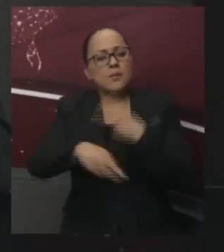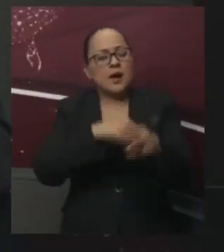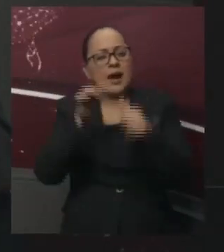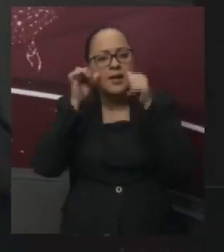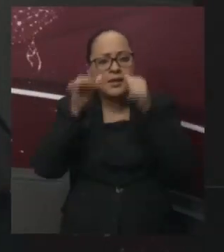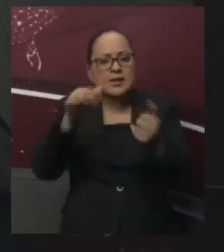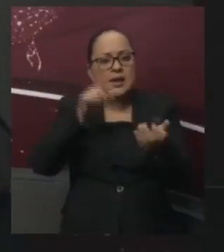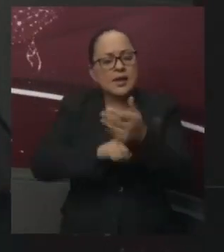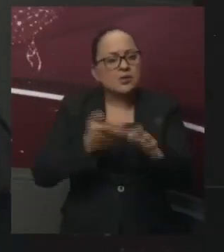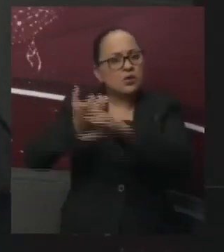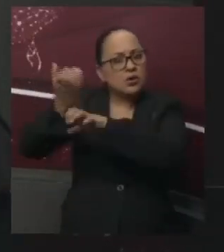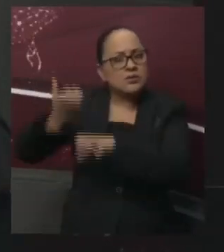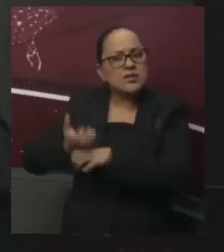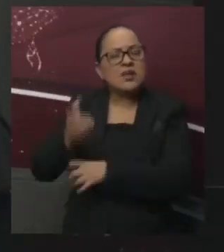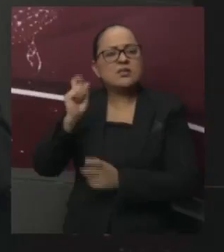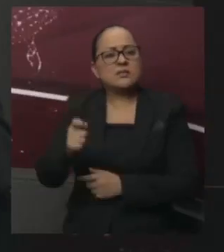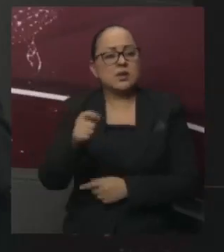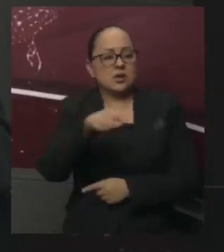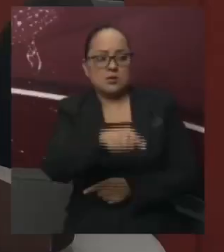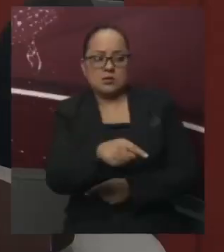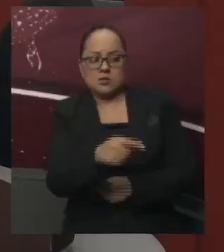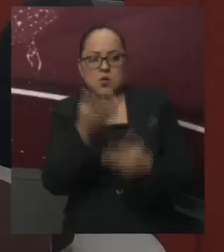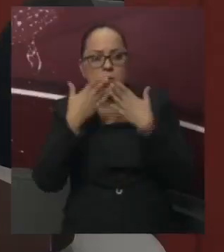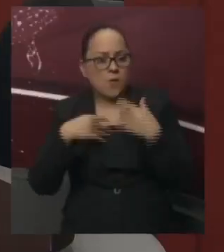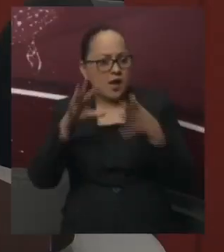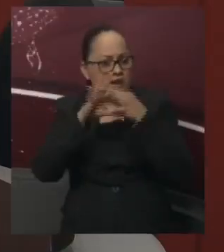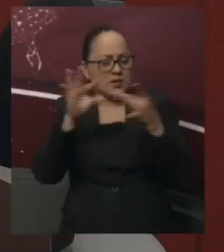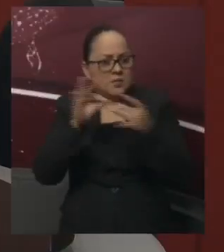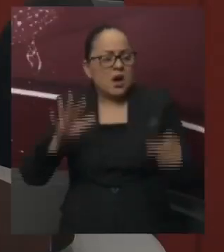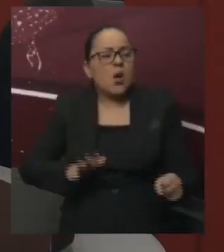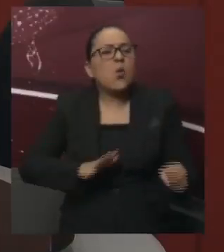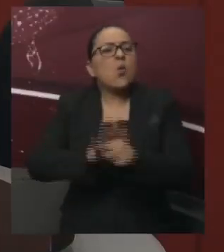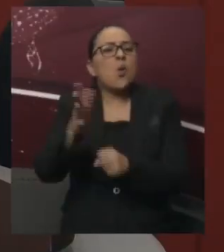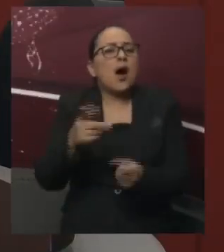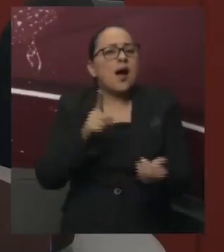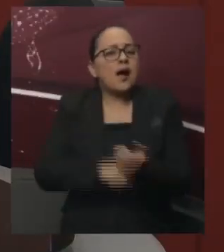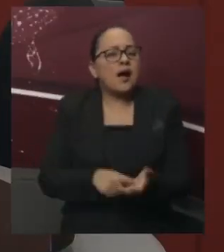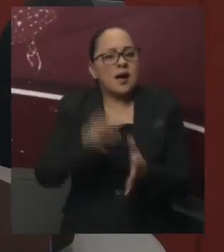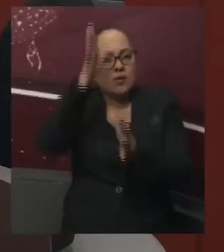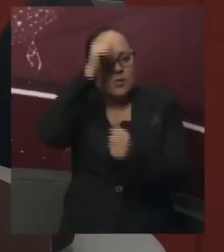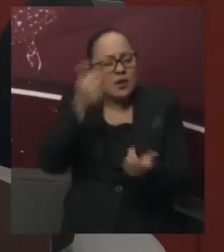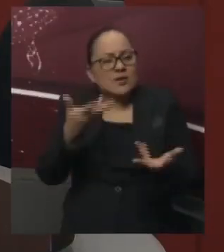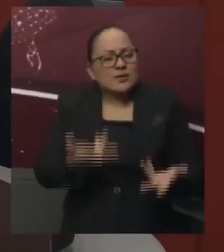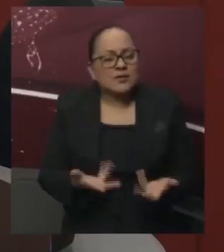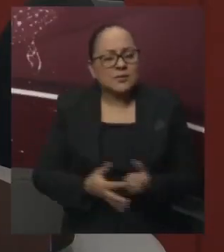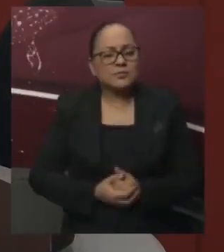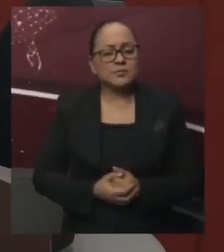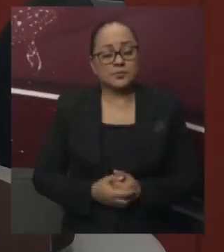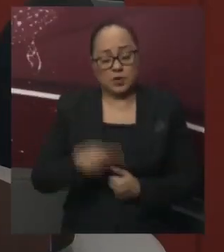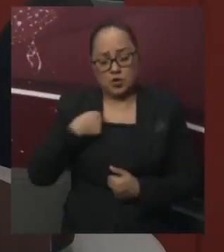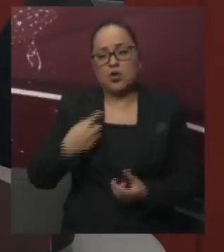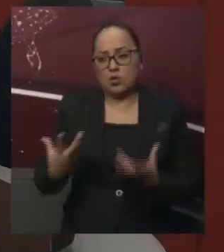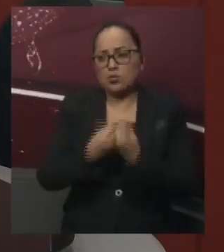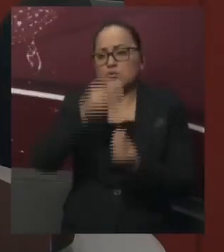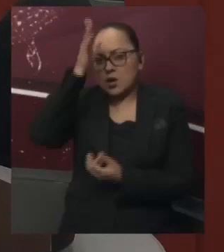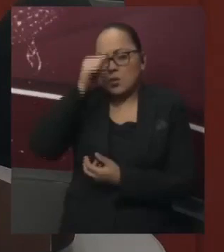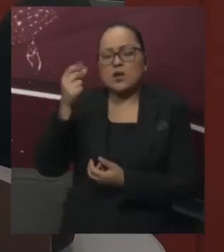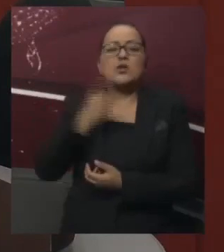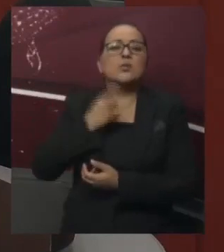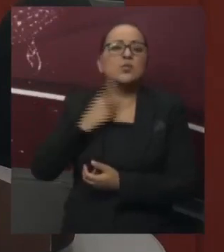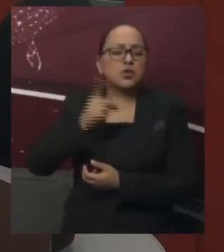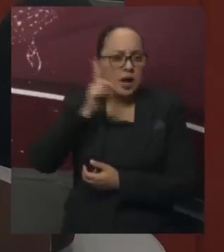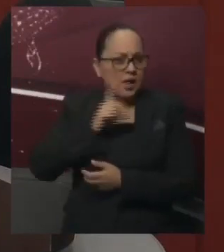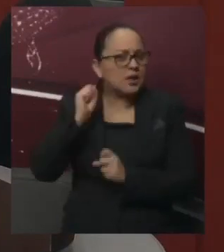fuero común, no se especifican los alcances de esos convenios, ¿no? Es necesario. Yo coincido con esa diputada de que sí es necesario